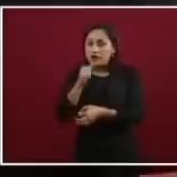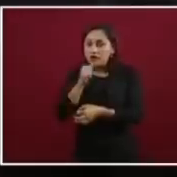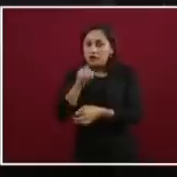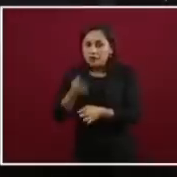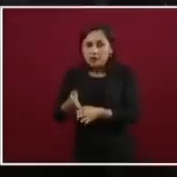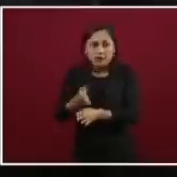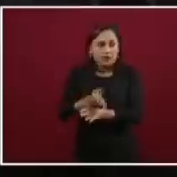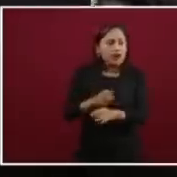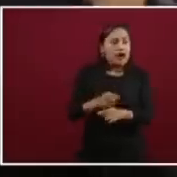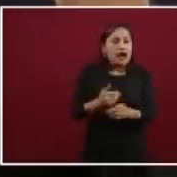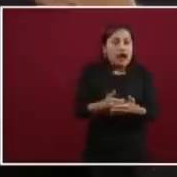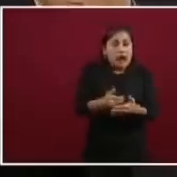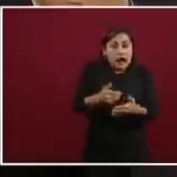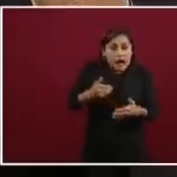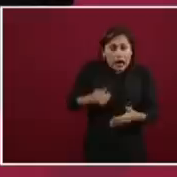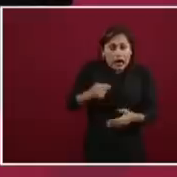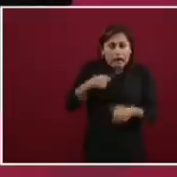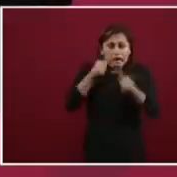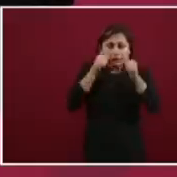la degradación